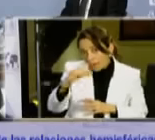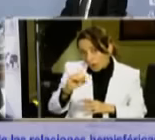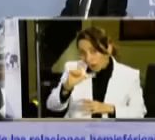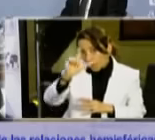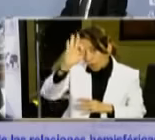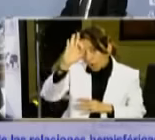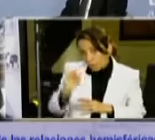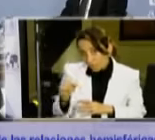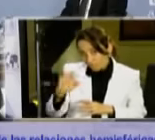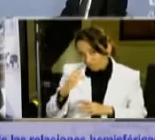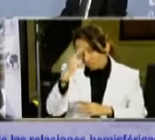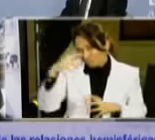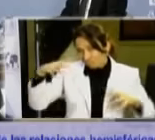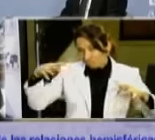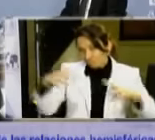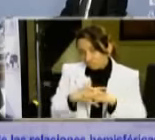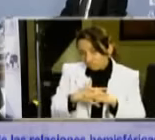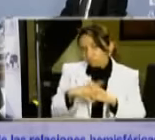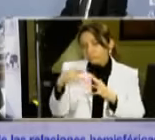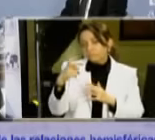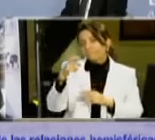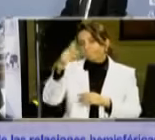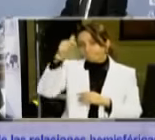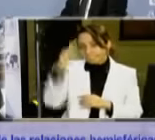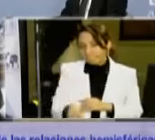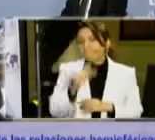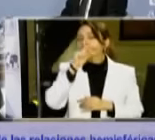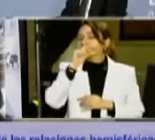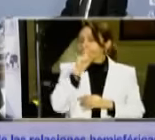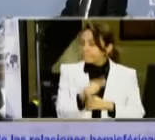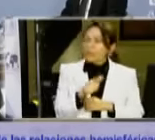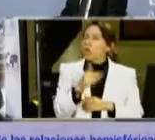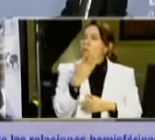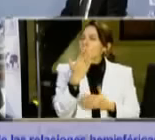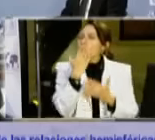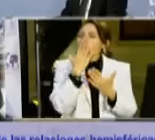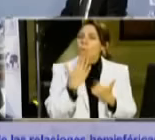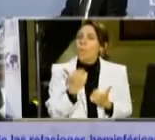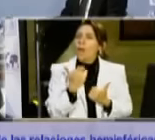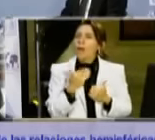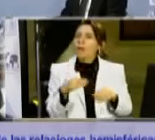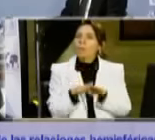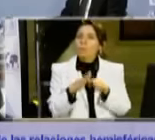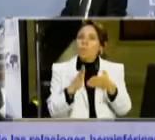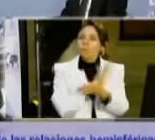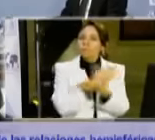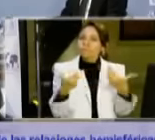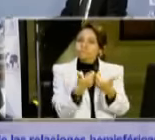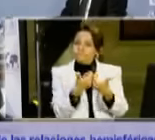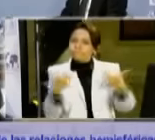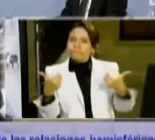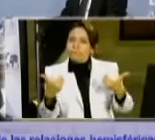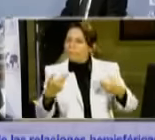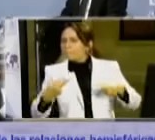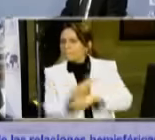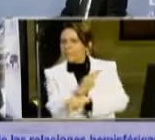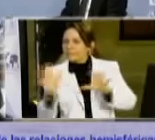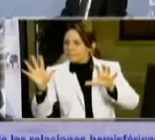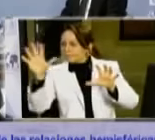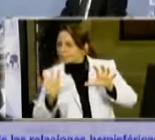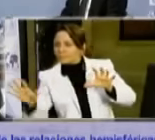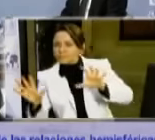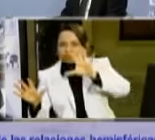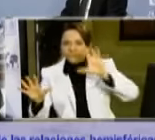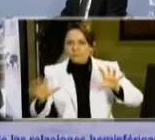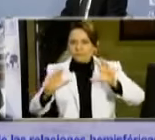como escenario la línea divisoria entre Oriente y Occidente, donde la disuasión había operado perfectamente, sino